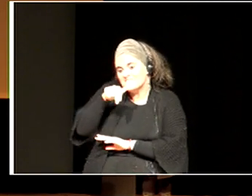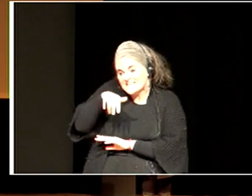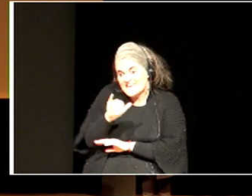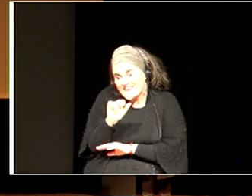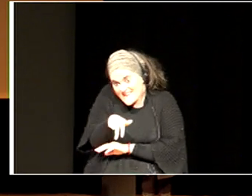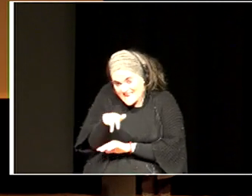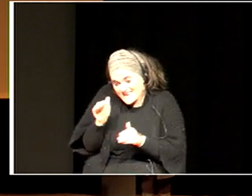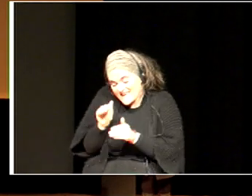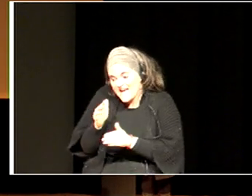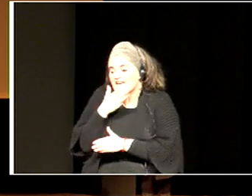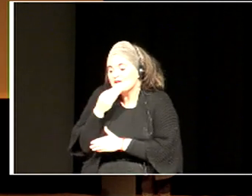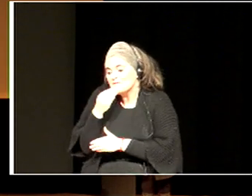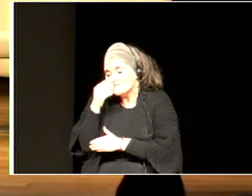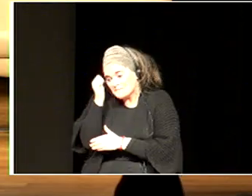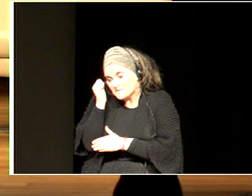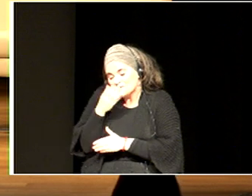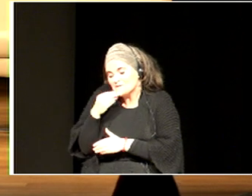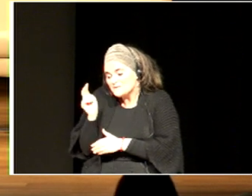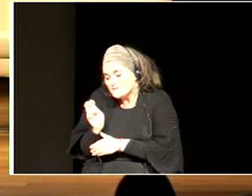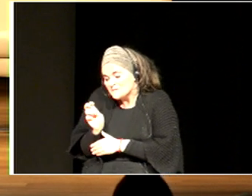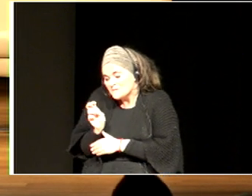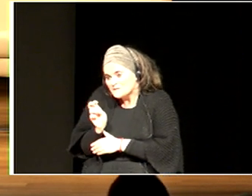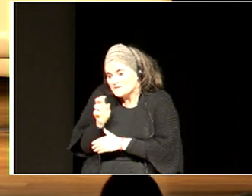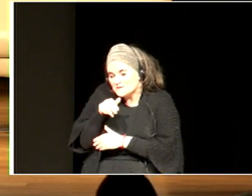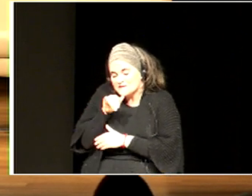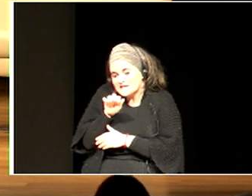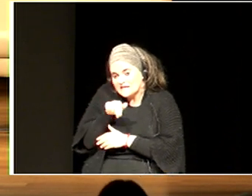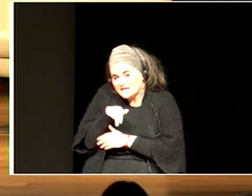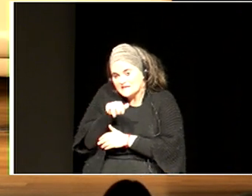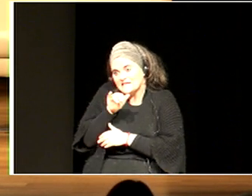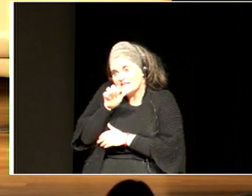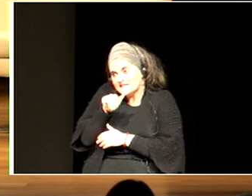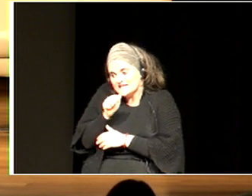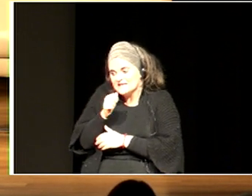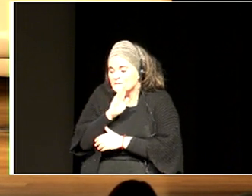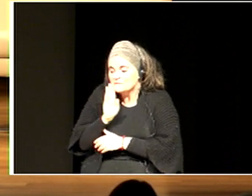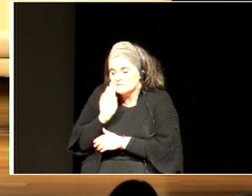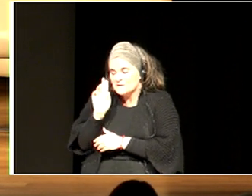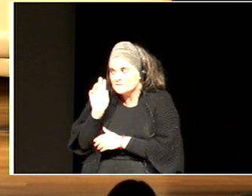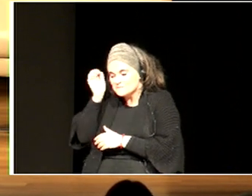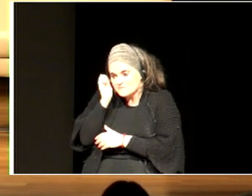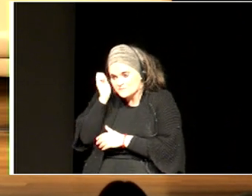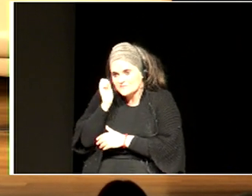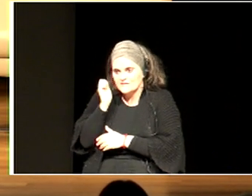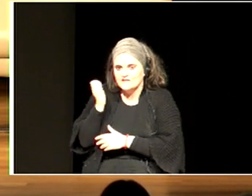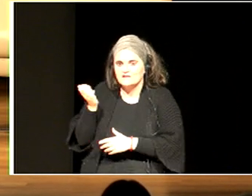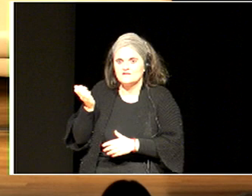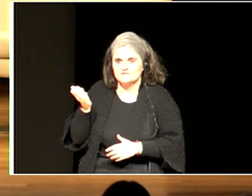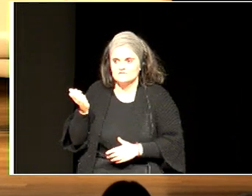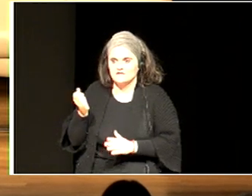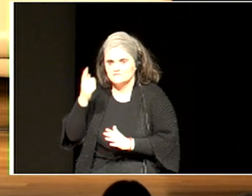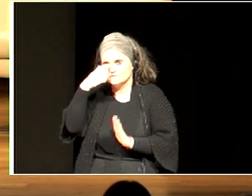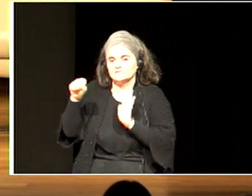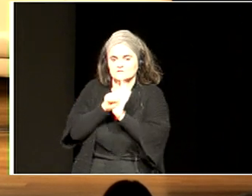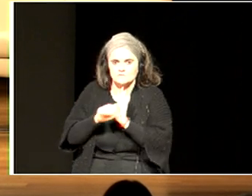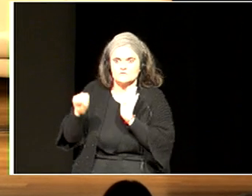el primer inning que me ninis termino mamá porque encima de eso entramos en el estereotipo es uno